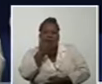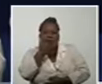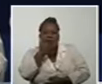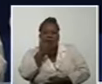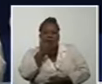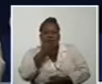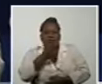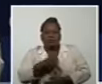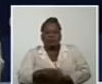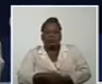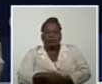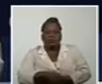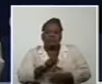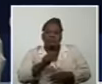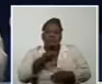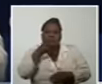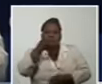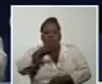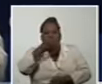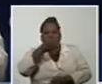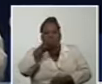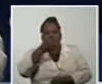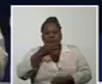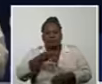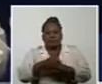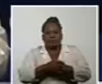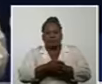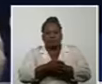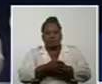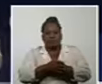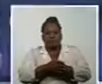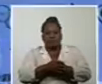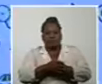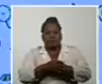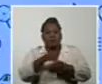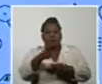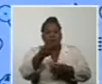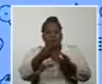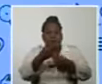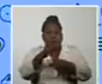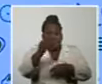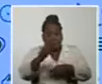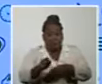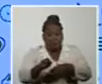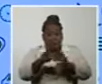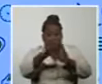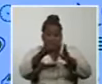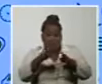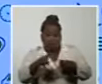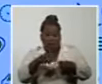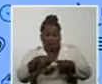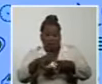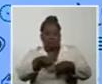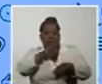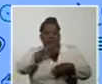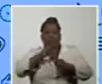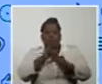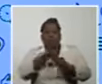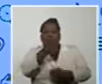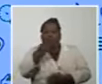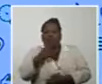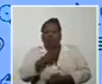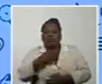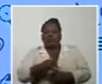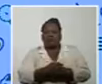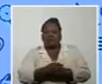superficie. Es lo que podemos decir. Doctor, algunos usuarios en redes sociales realizan la siguiente pregunta: